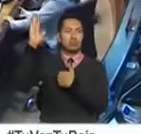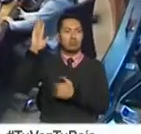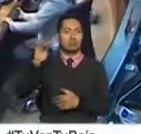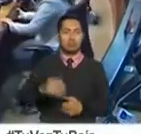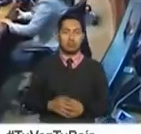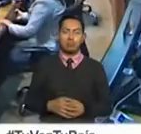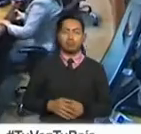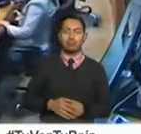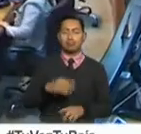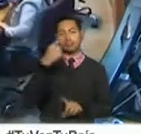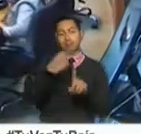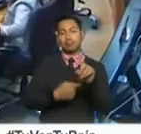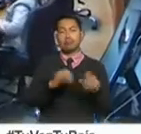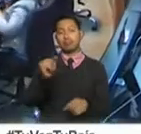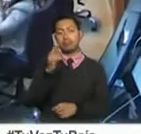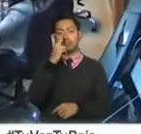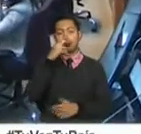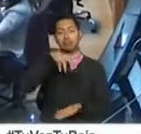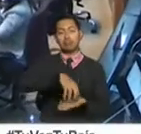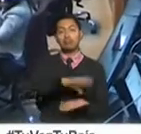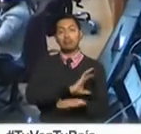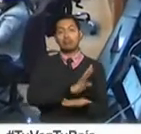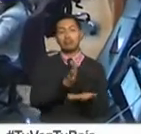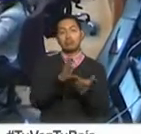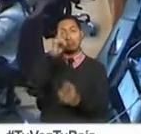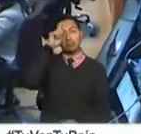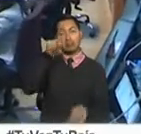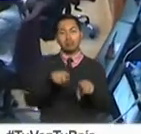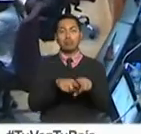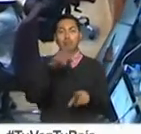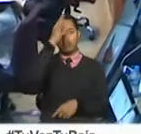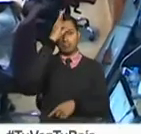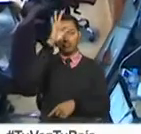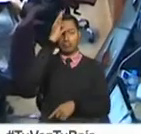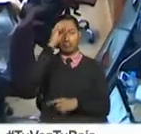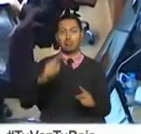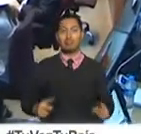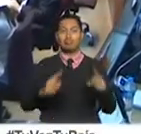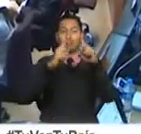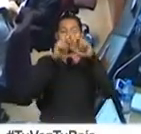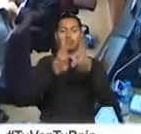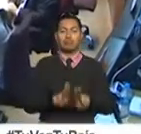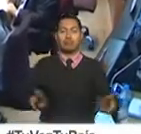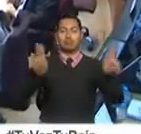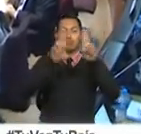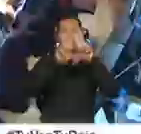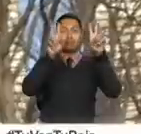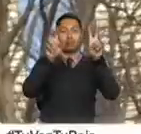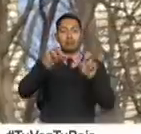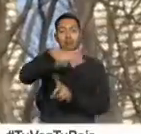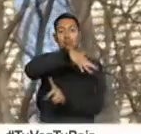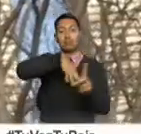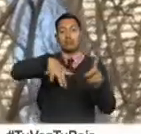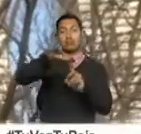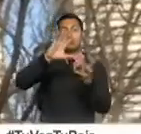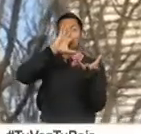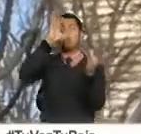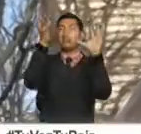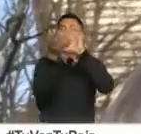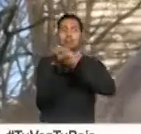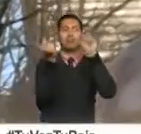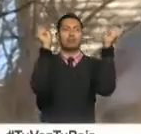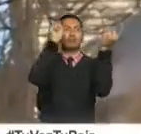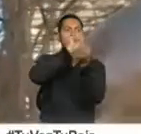pasado mes de junio, la Asamblea ratificó el Acuerdo de París de la Convención Marco de Naciones Unidas sobre el Cambio Climático y se suma a